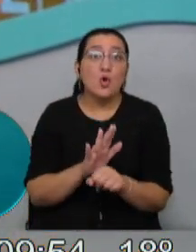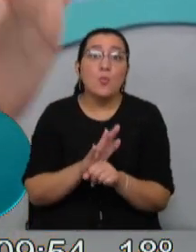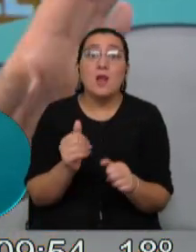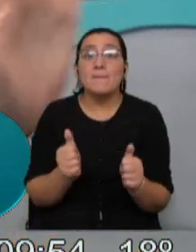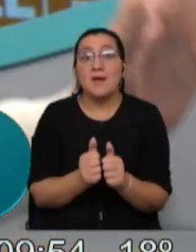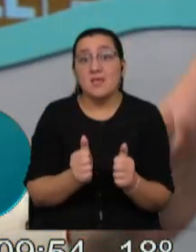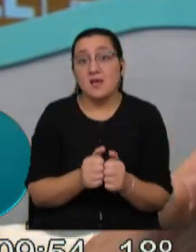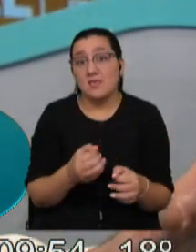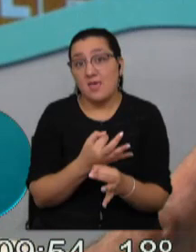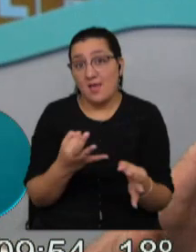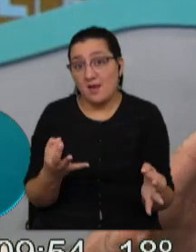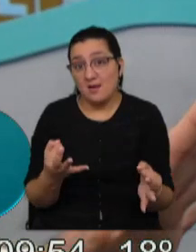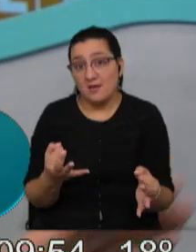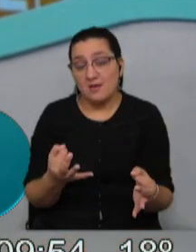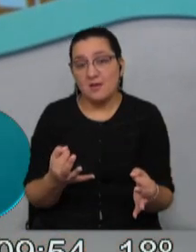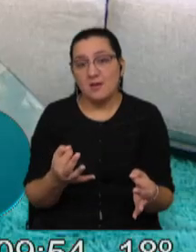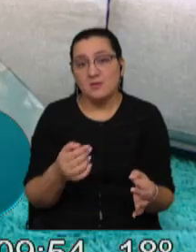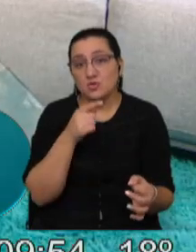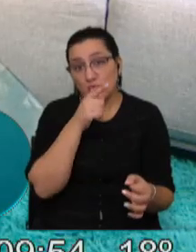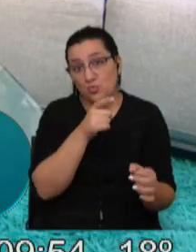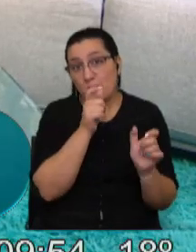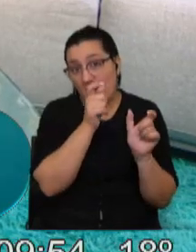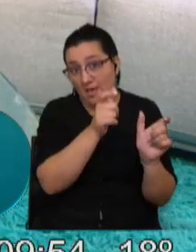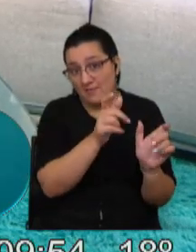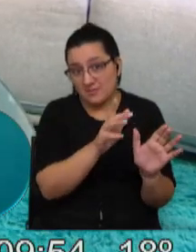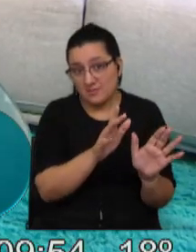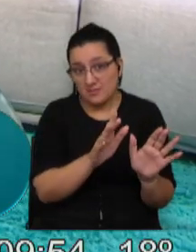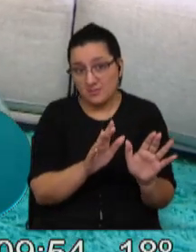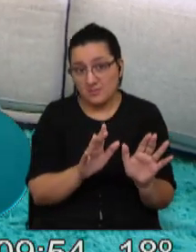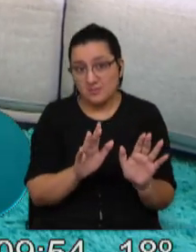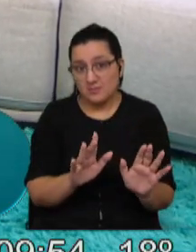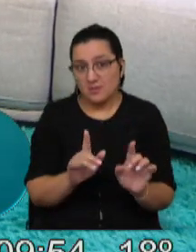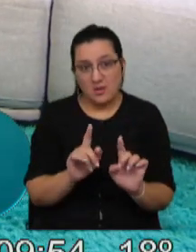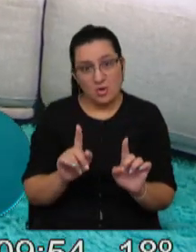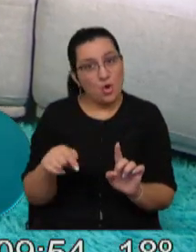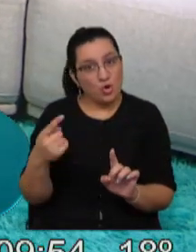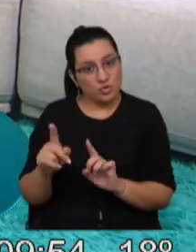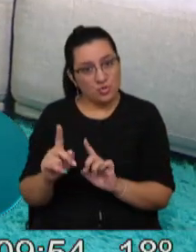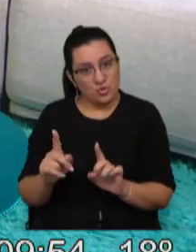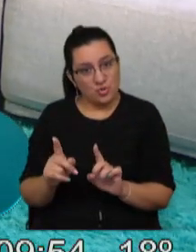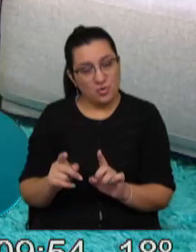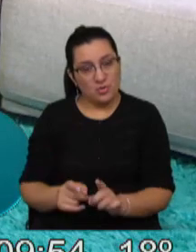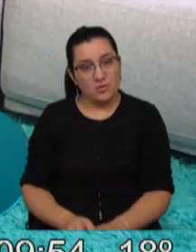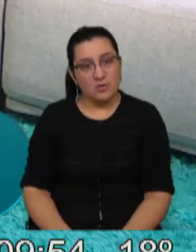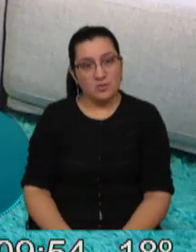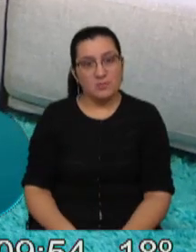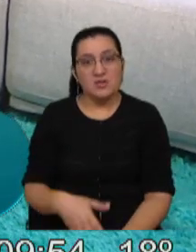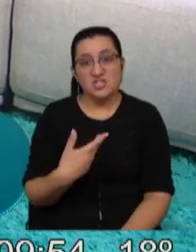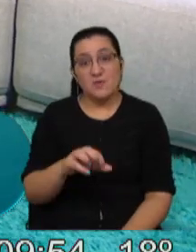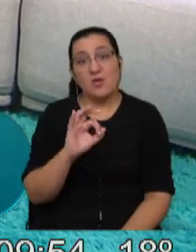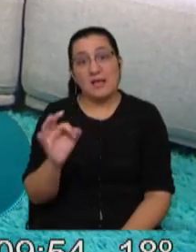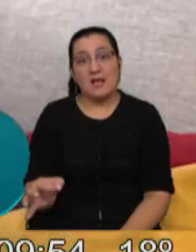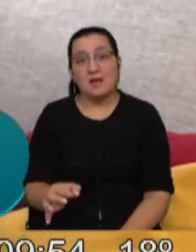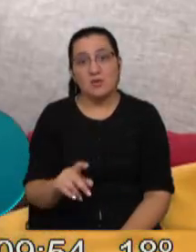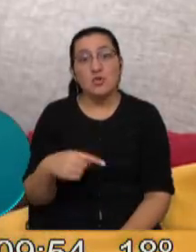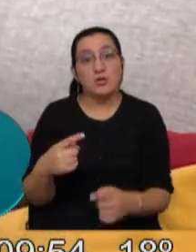no me quiero en ese aspecto. No, esas son tus palabras. Yo no, soy, en ese aspecto. No, no en el otro, porque tenés que llevarlo, sacarlo a cagar. Eso no, viste. No. Sí, hay